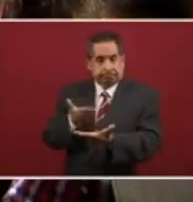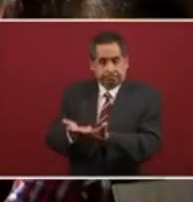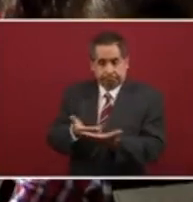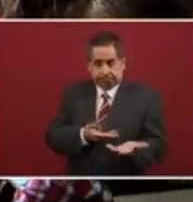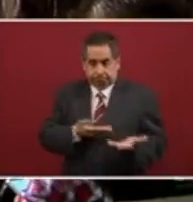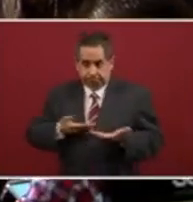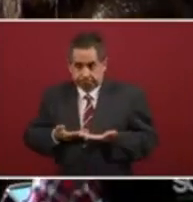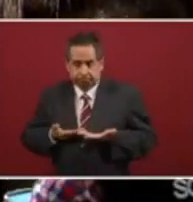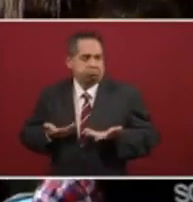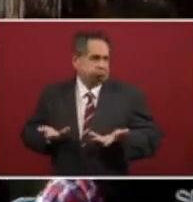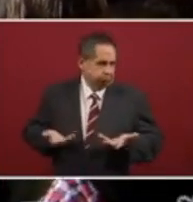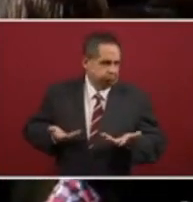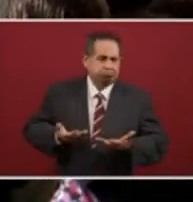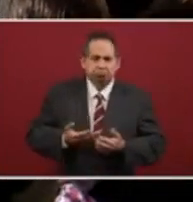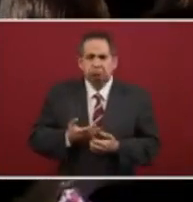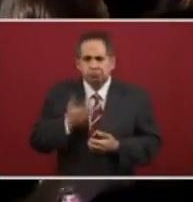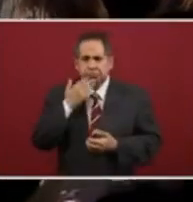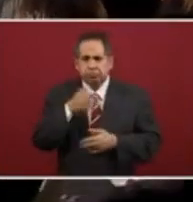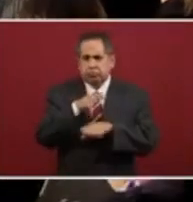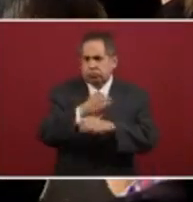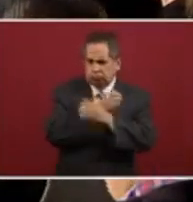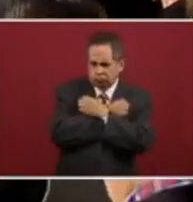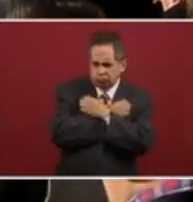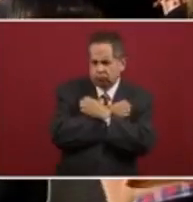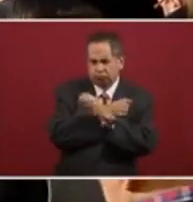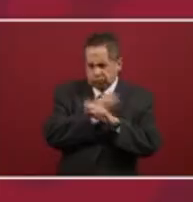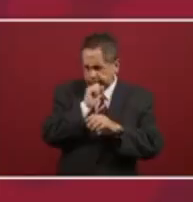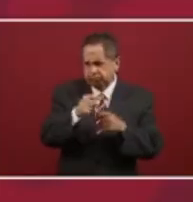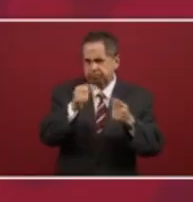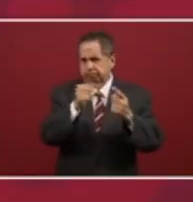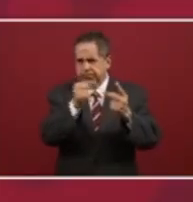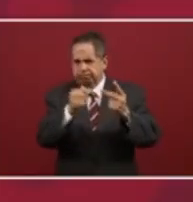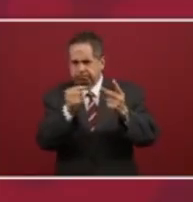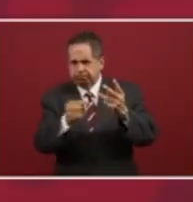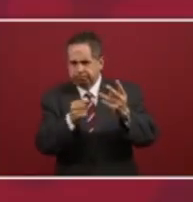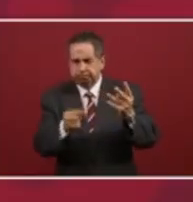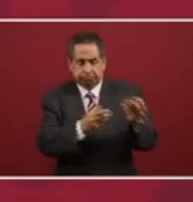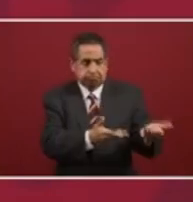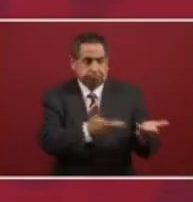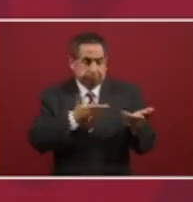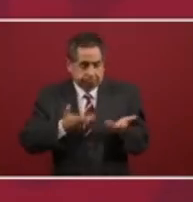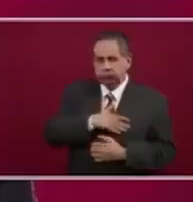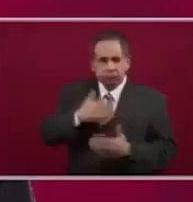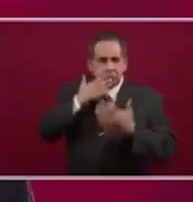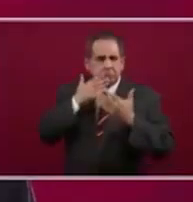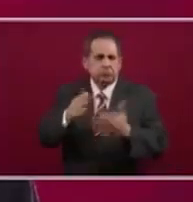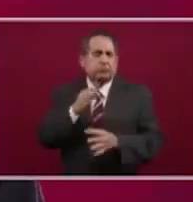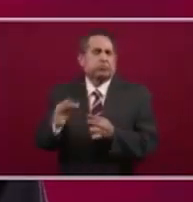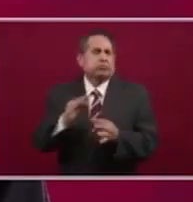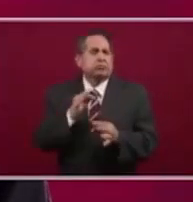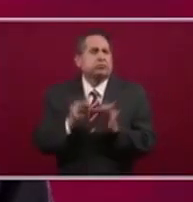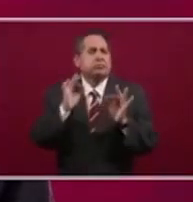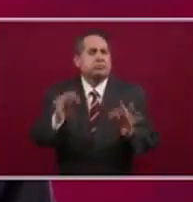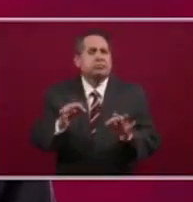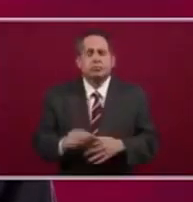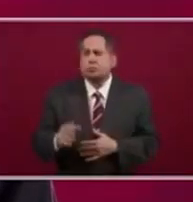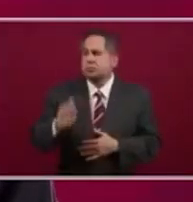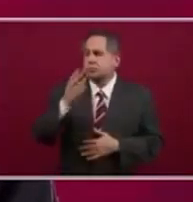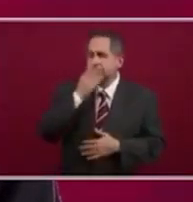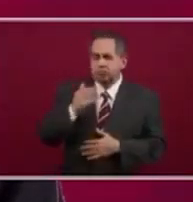el domingo pasado en 6 estados del país fueron inéditas y diferentes a las del régimen pasado. No hubo